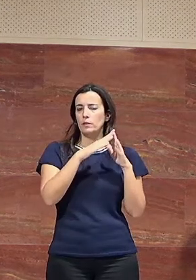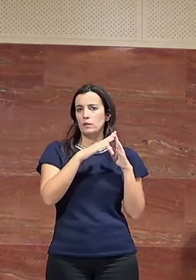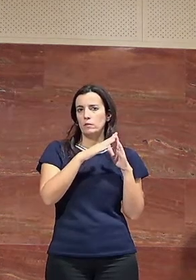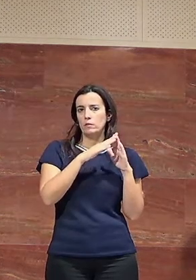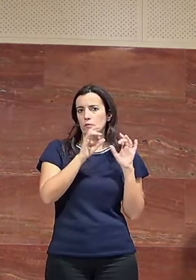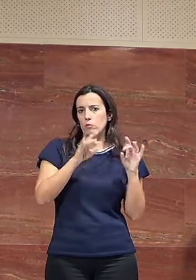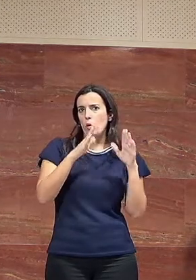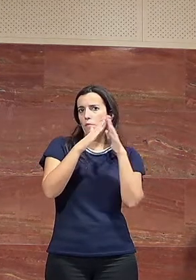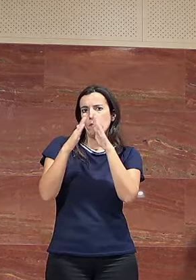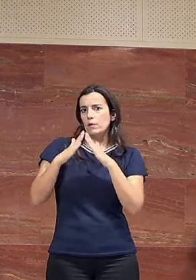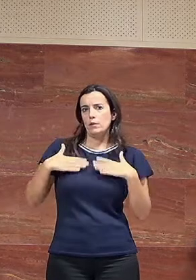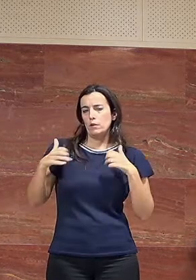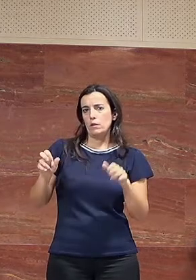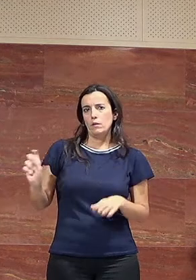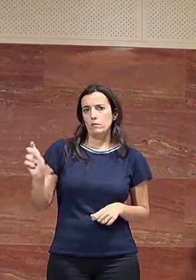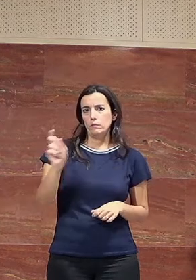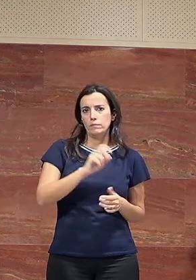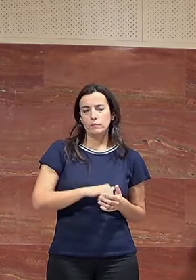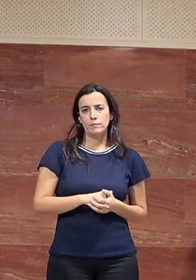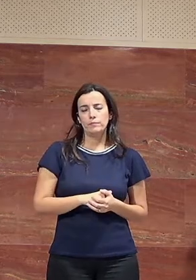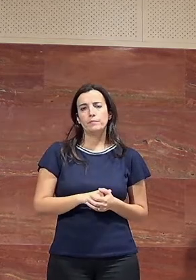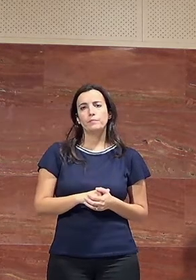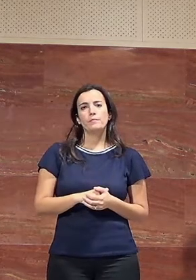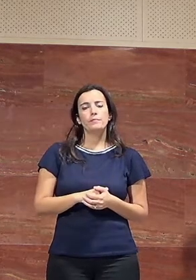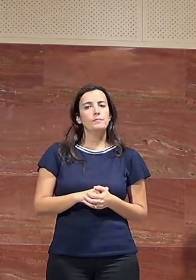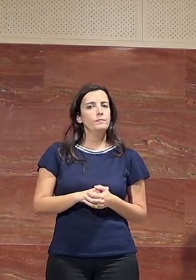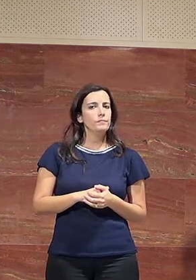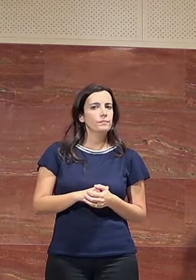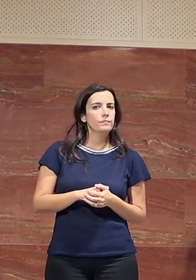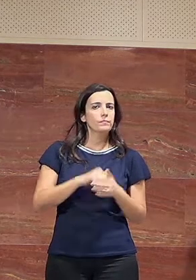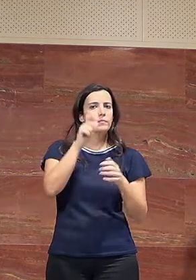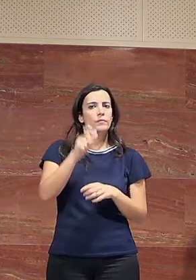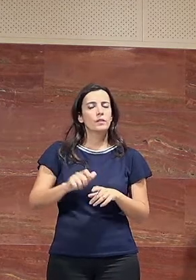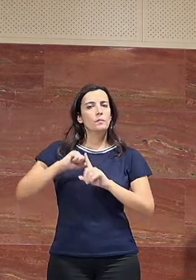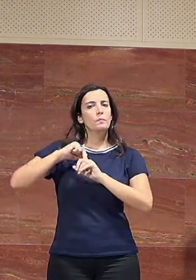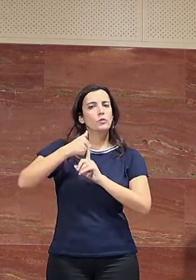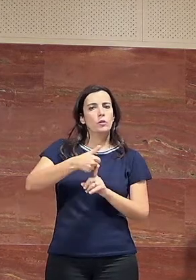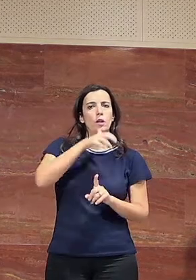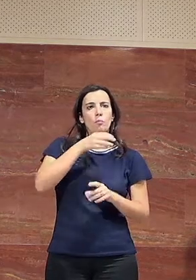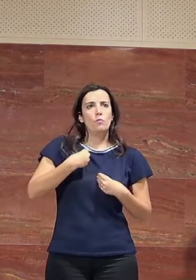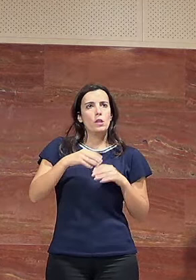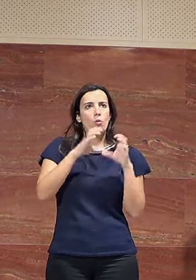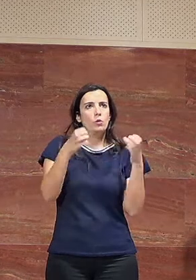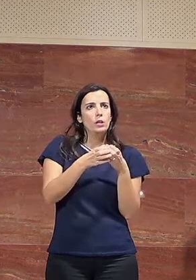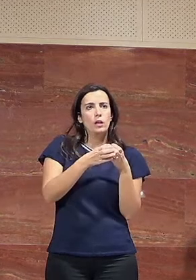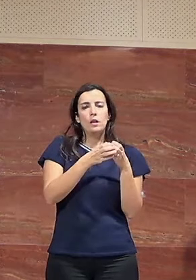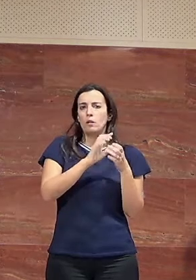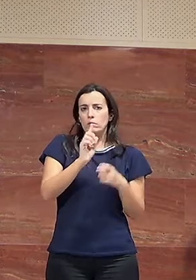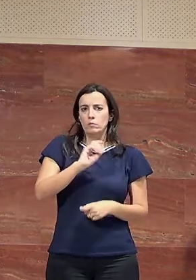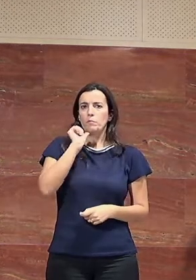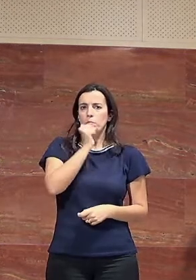igual que en cualquier vivienda, ¿no? Y así la persona siente que no está presionada por esa vida comunitaria.